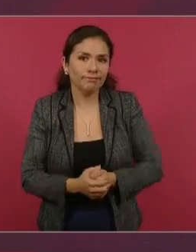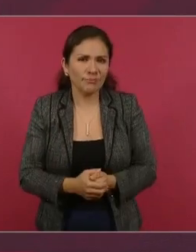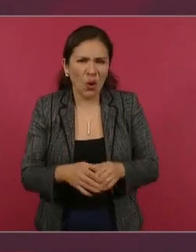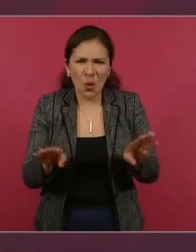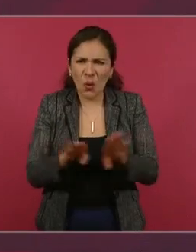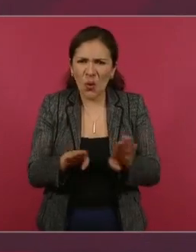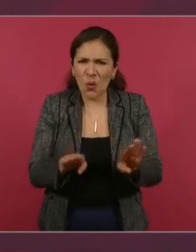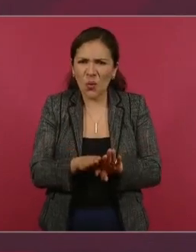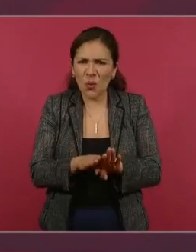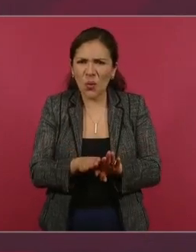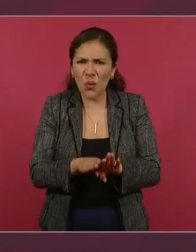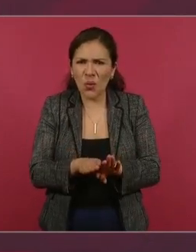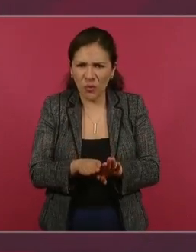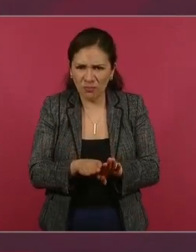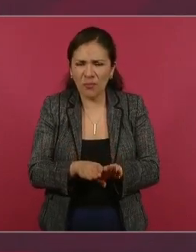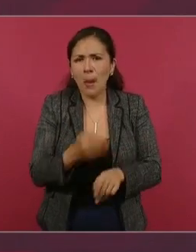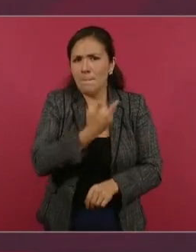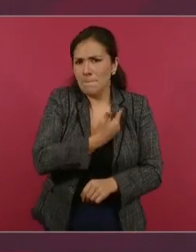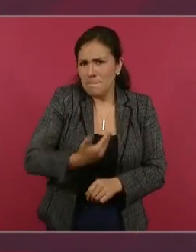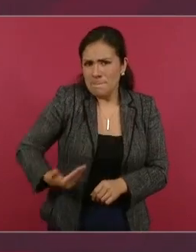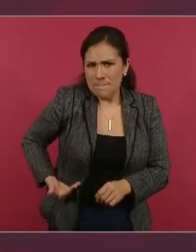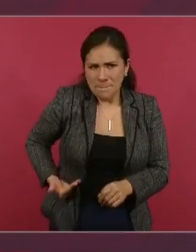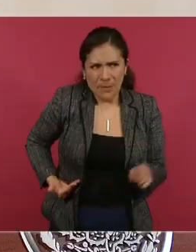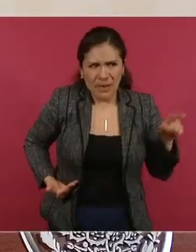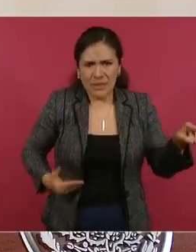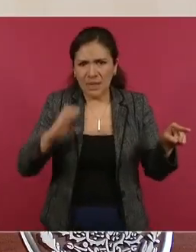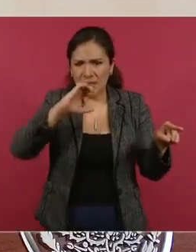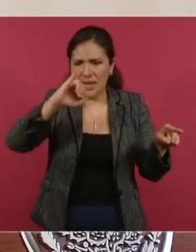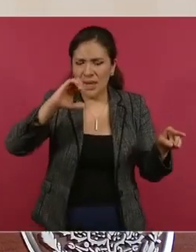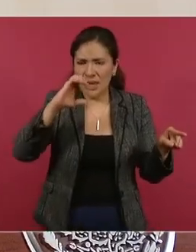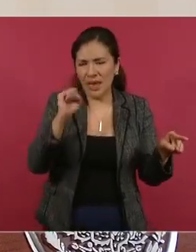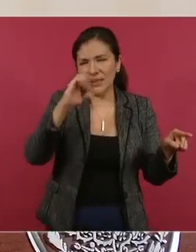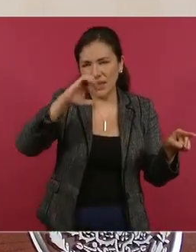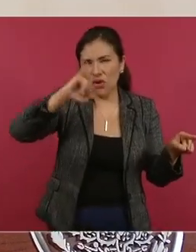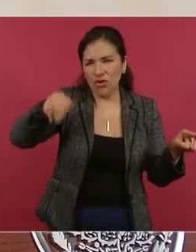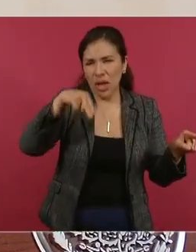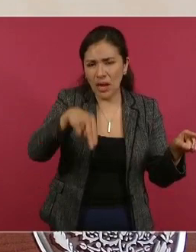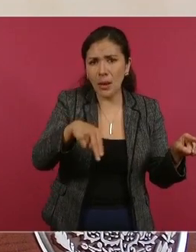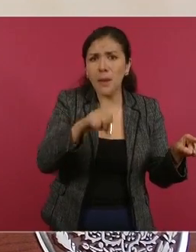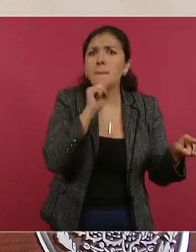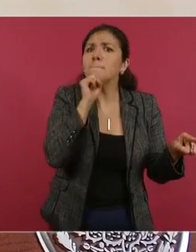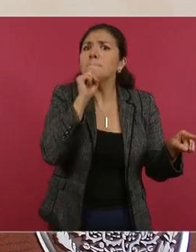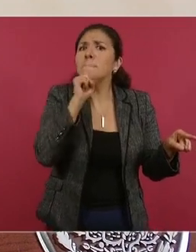que el presidente o presidenta, en este caso la Corte, sea al mismo tiempo